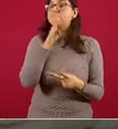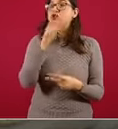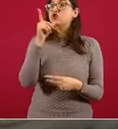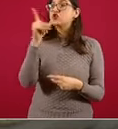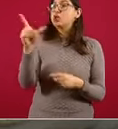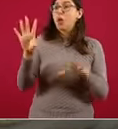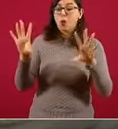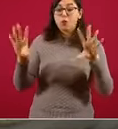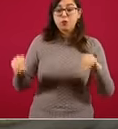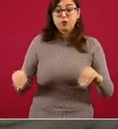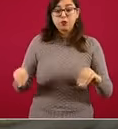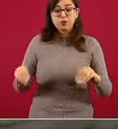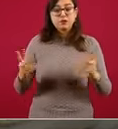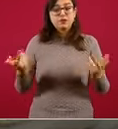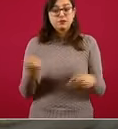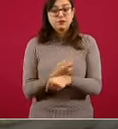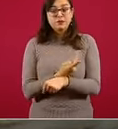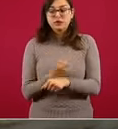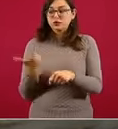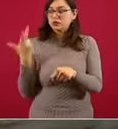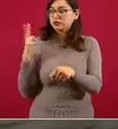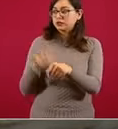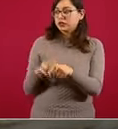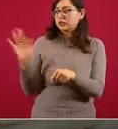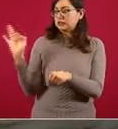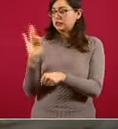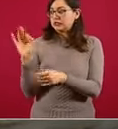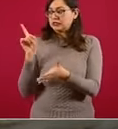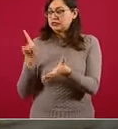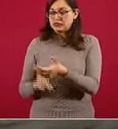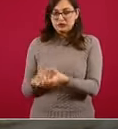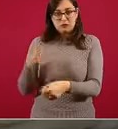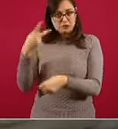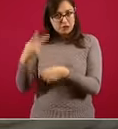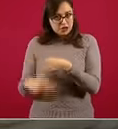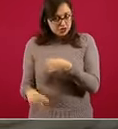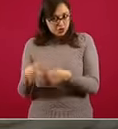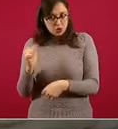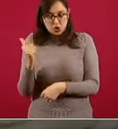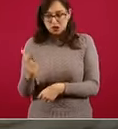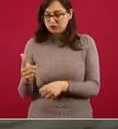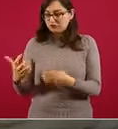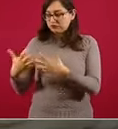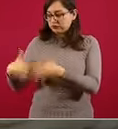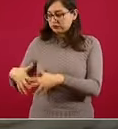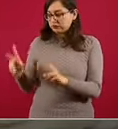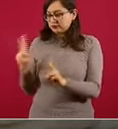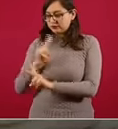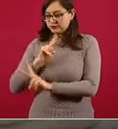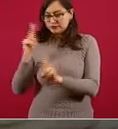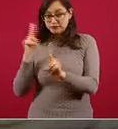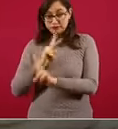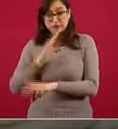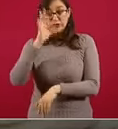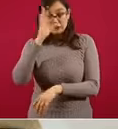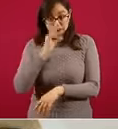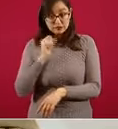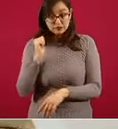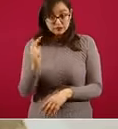en los hospitales donde hay personal, bueno, hay pacientes conectados a un ventilador? ¿Hubo alguna